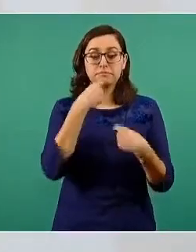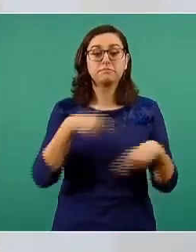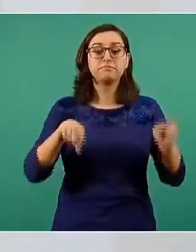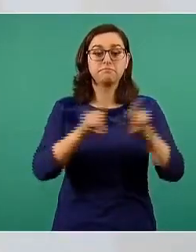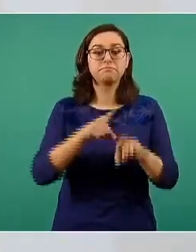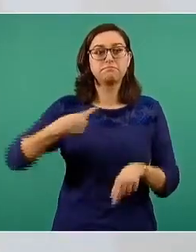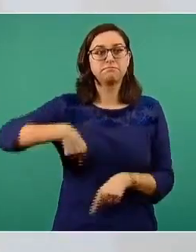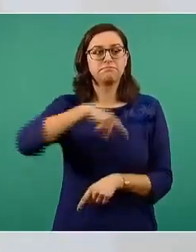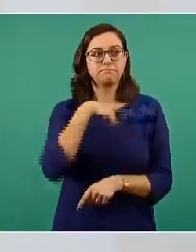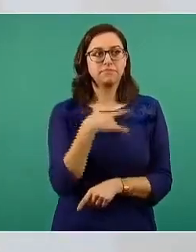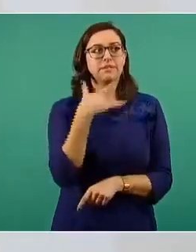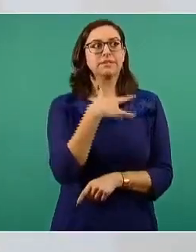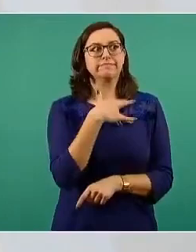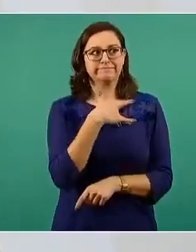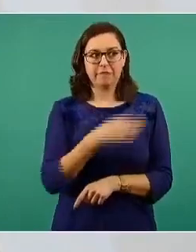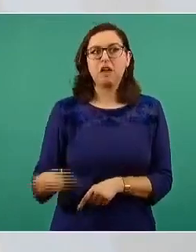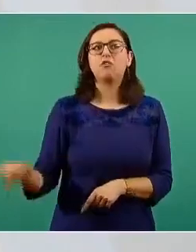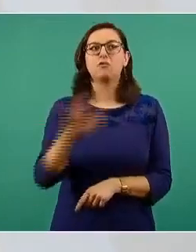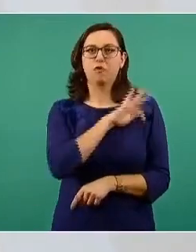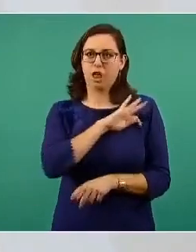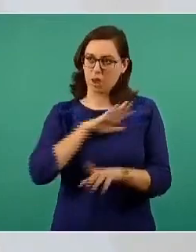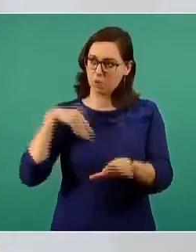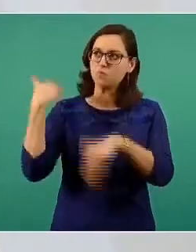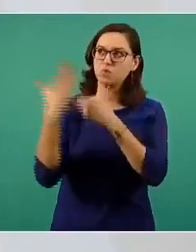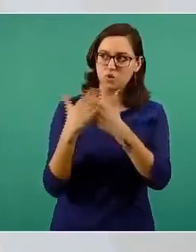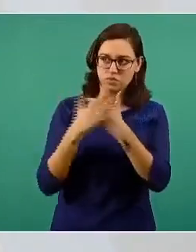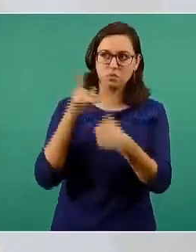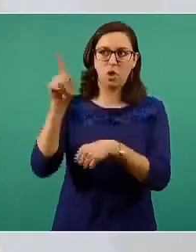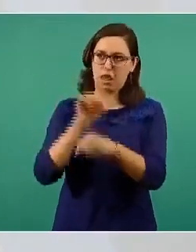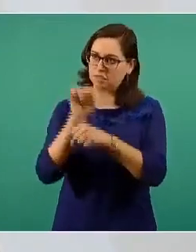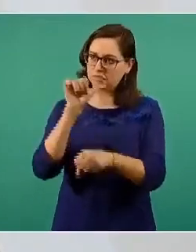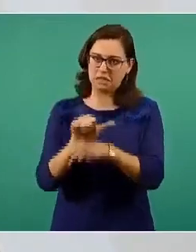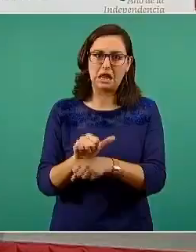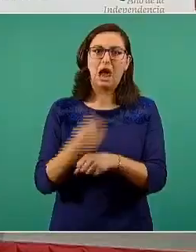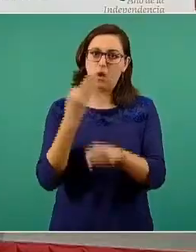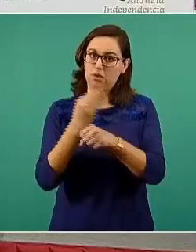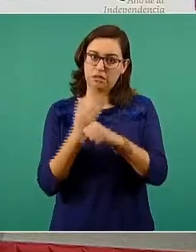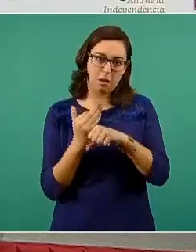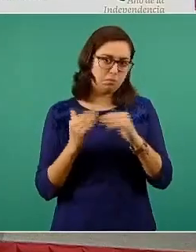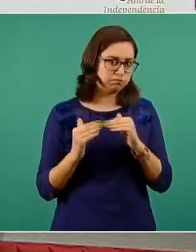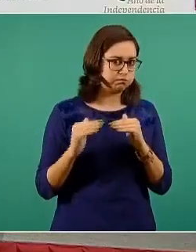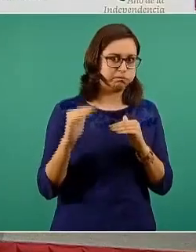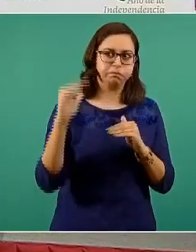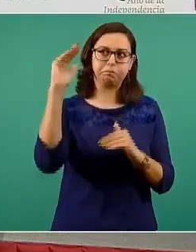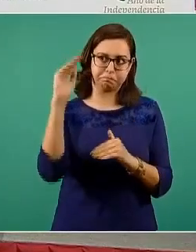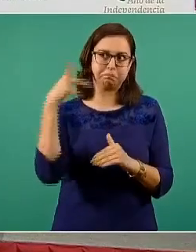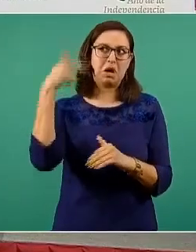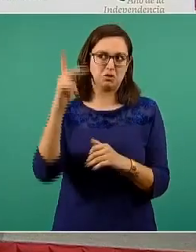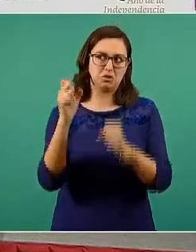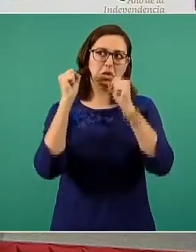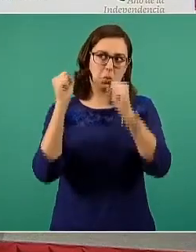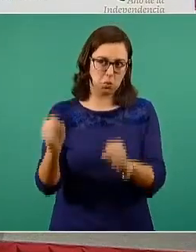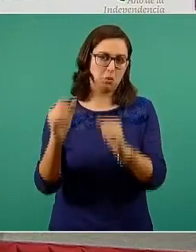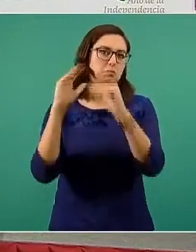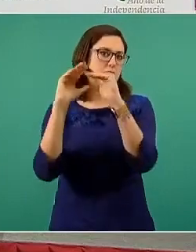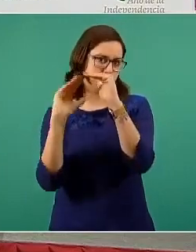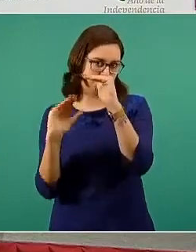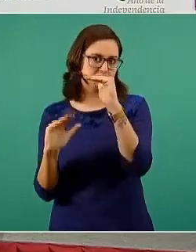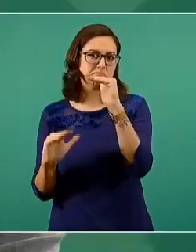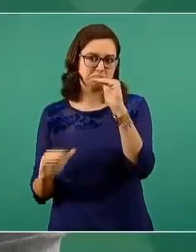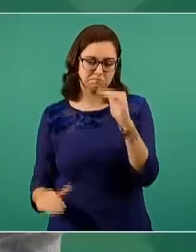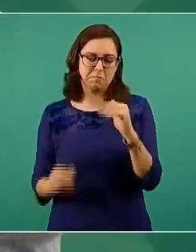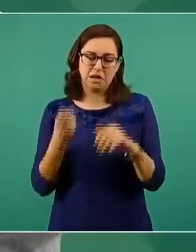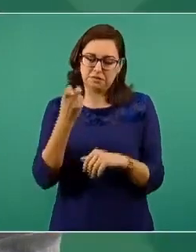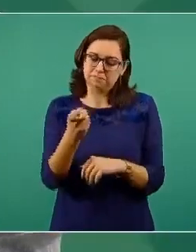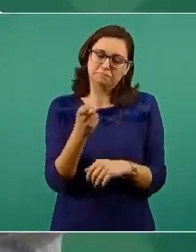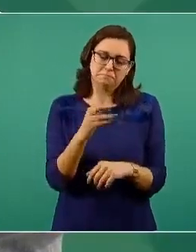hace que volvamos a Argentina con mucha esperanza para transmitir a nuestro presidente, por supuesto, y a los argentinos y las